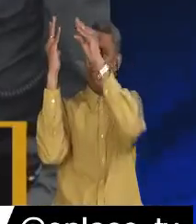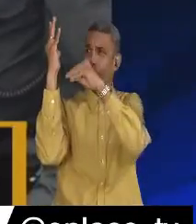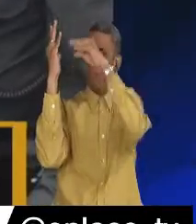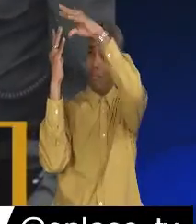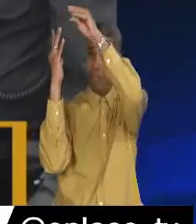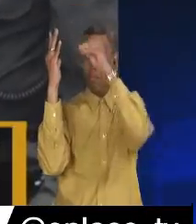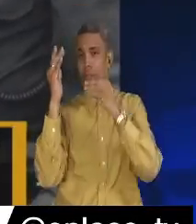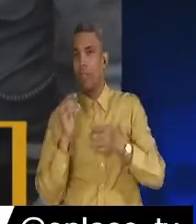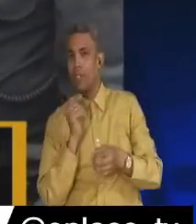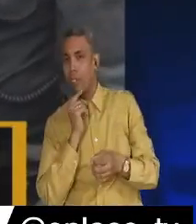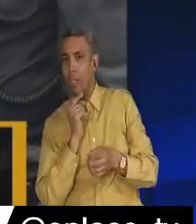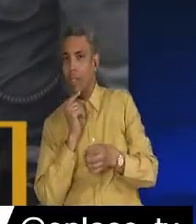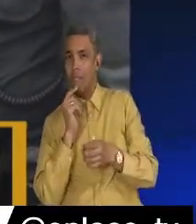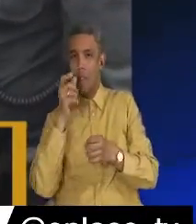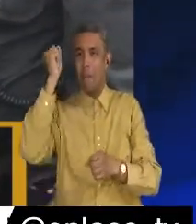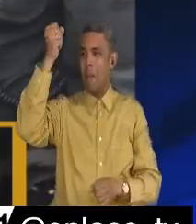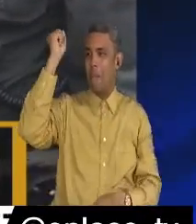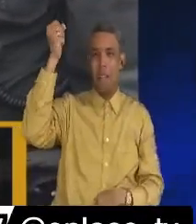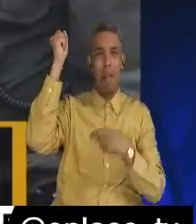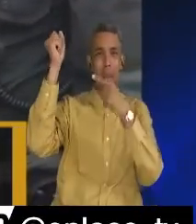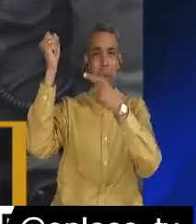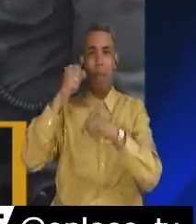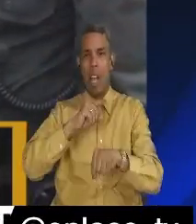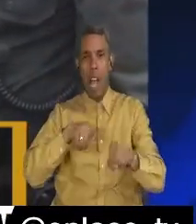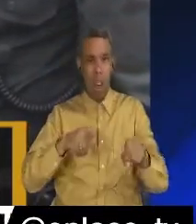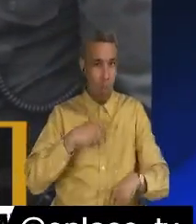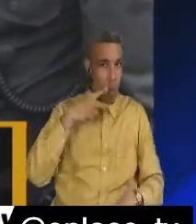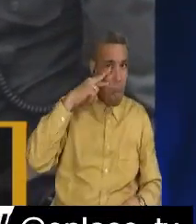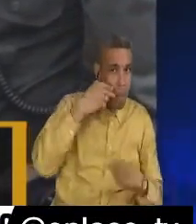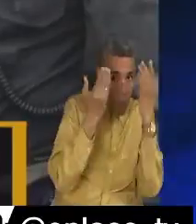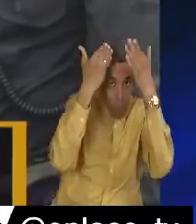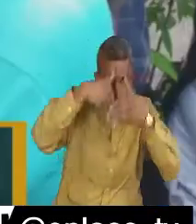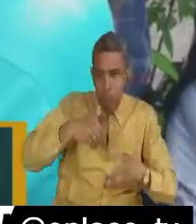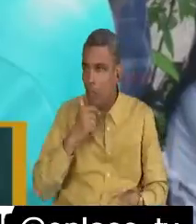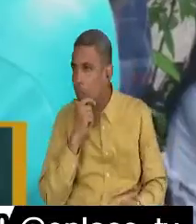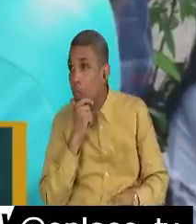religiosos para la celebración del Domingo de Ramos.